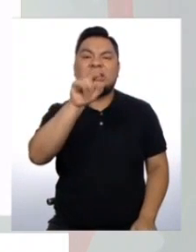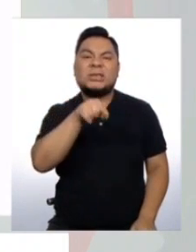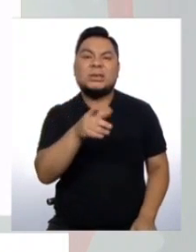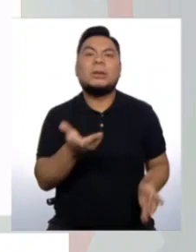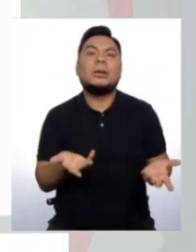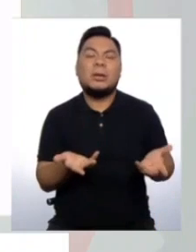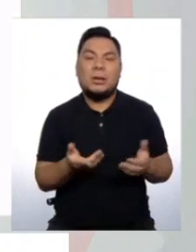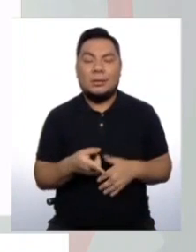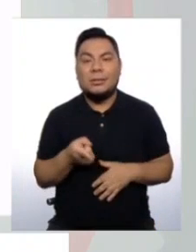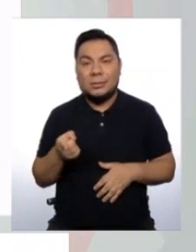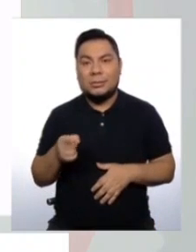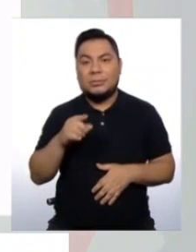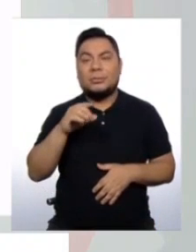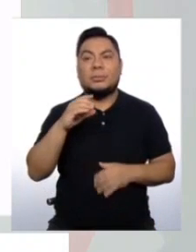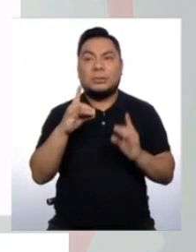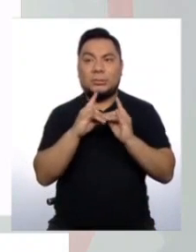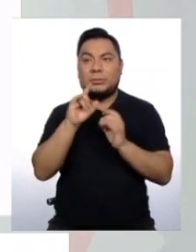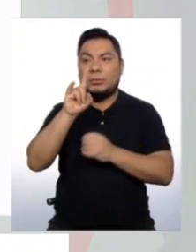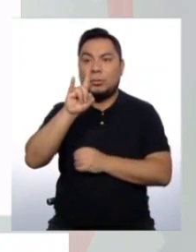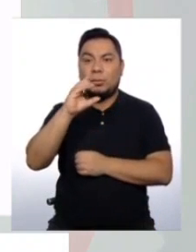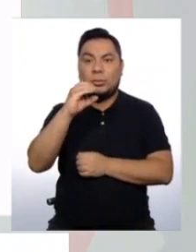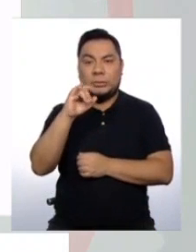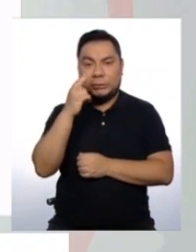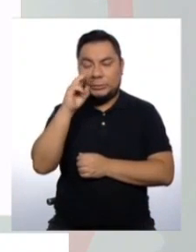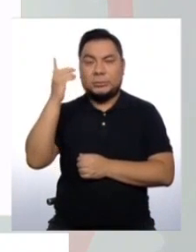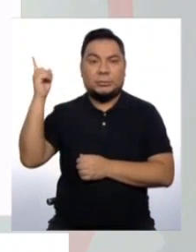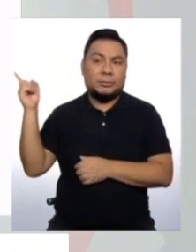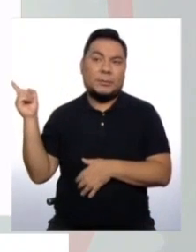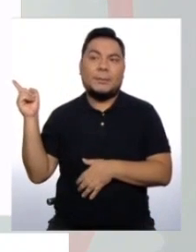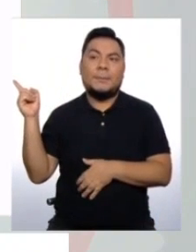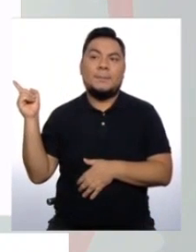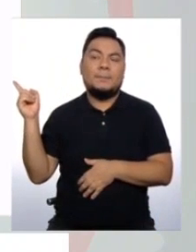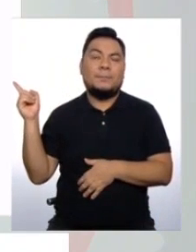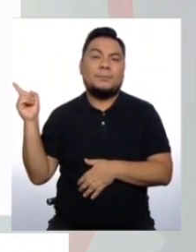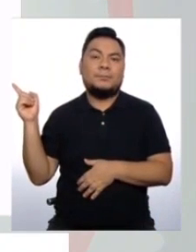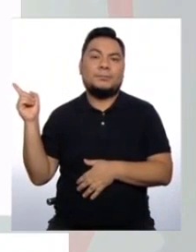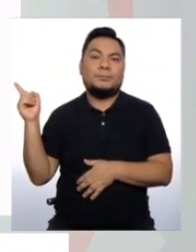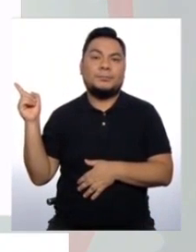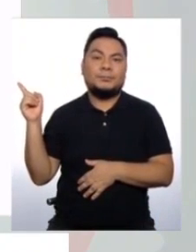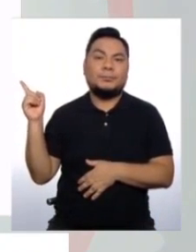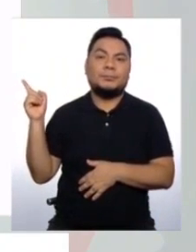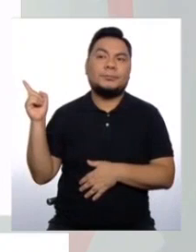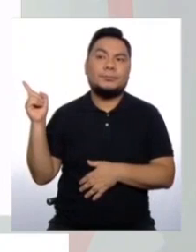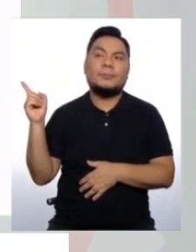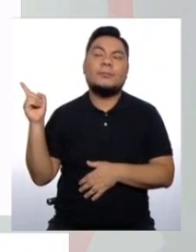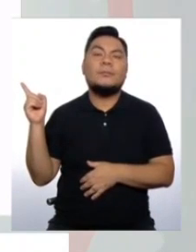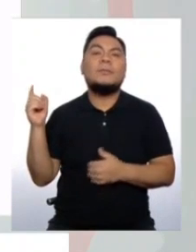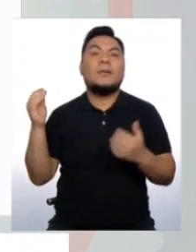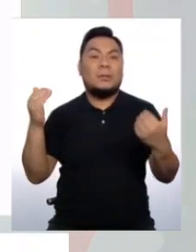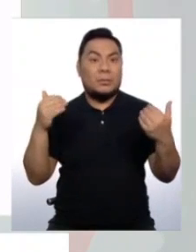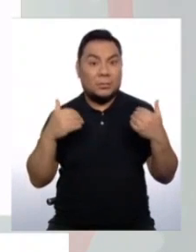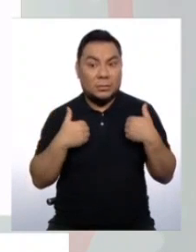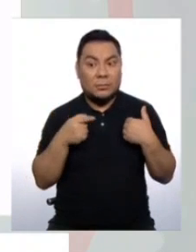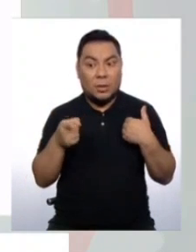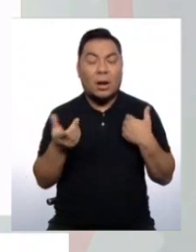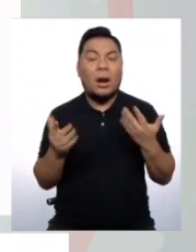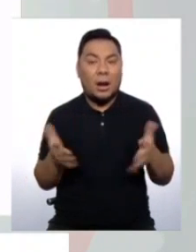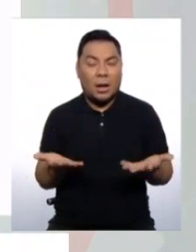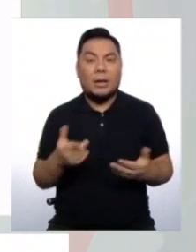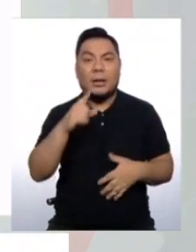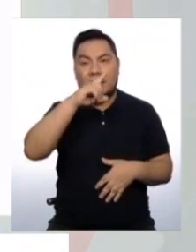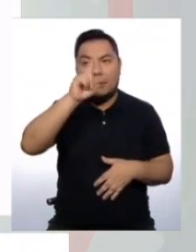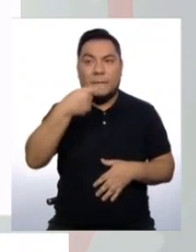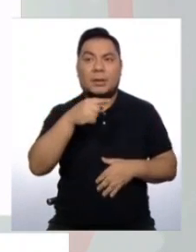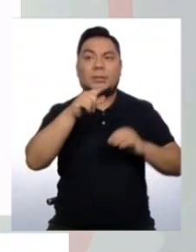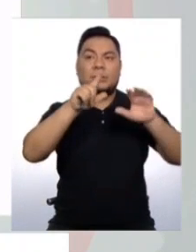que es el cuadro o el reporte de la derecha, tenemos a la fecha